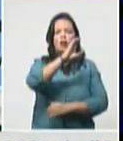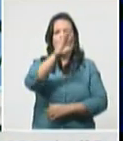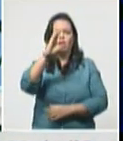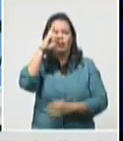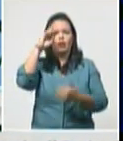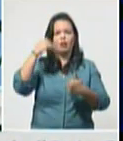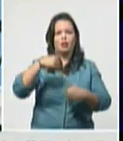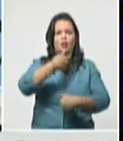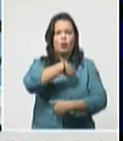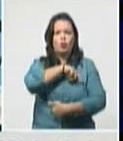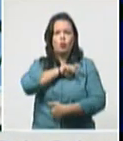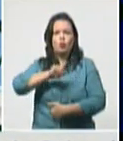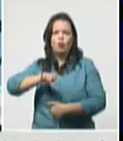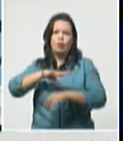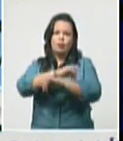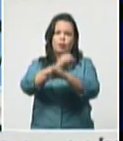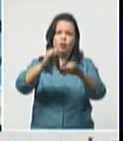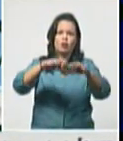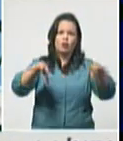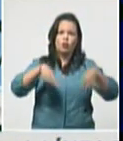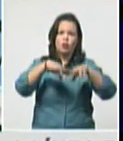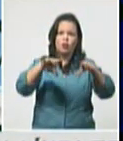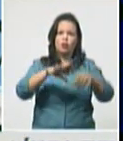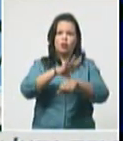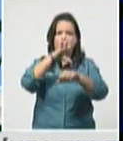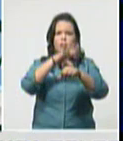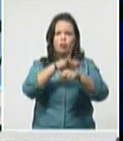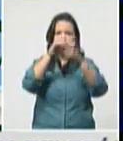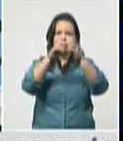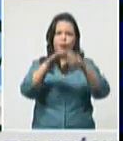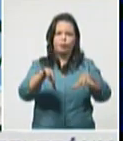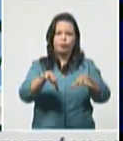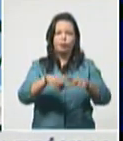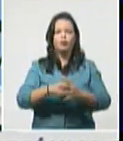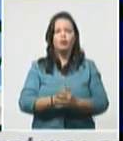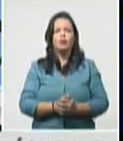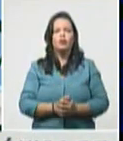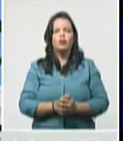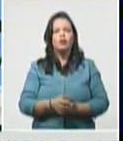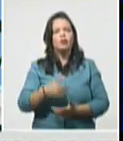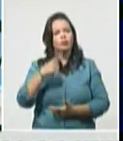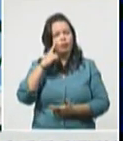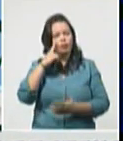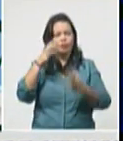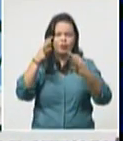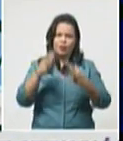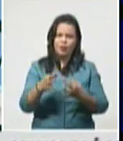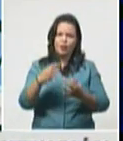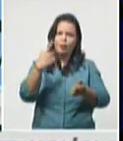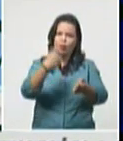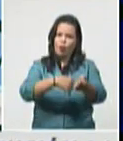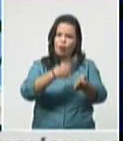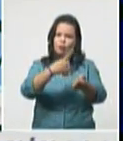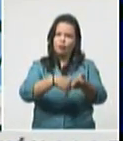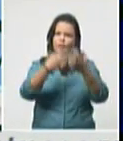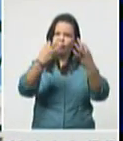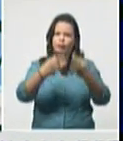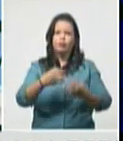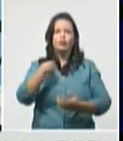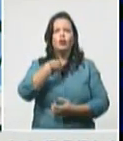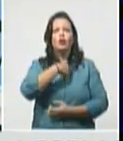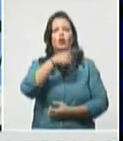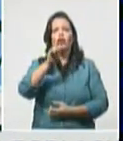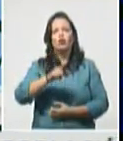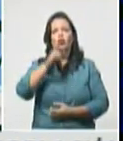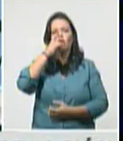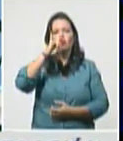de la situación epidemiológica del país frente a la COVID-19. Nos acompaña, como ya es habitual, el doctor Francisco Durán García, director